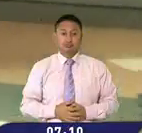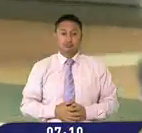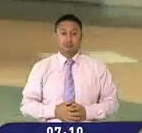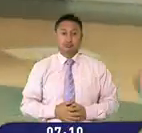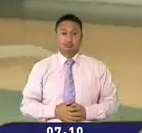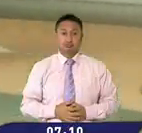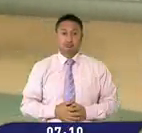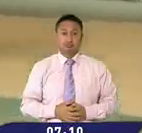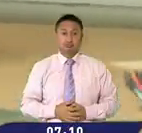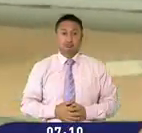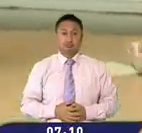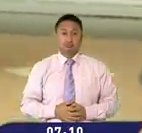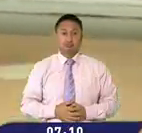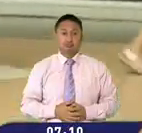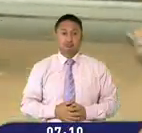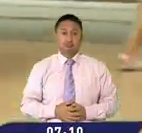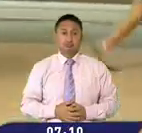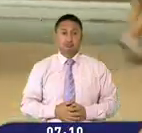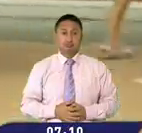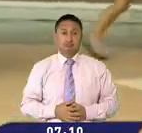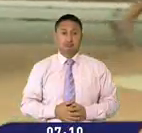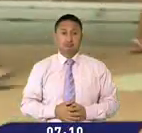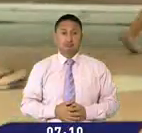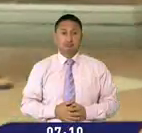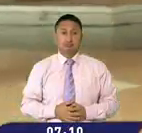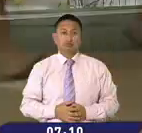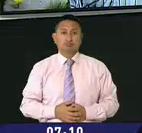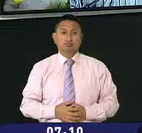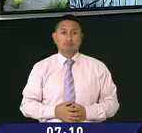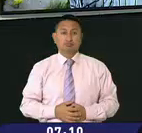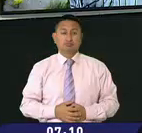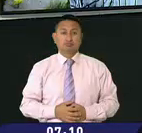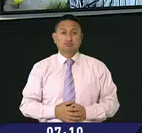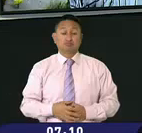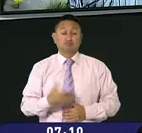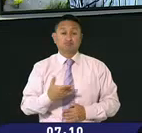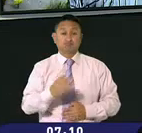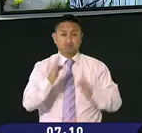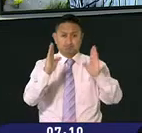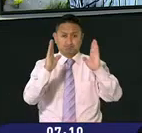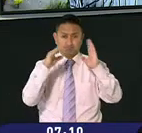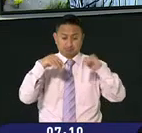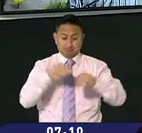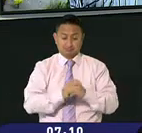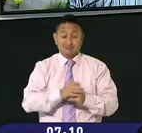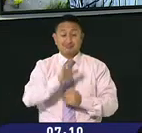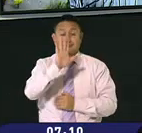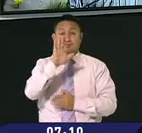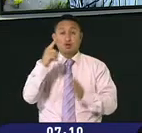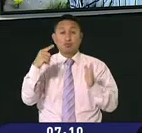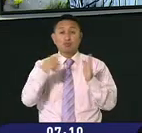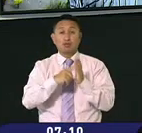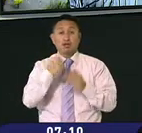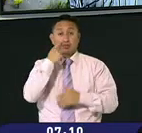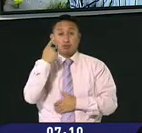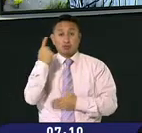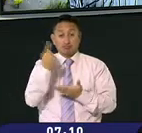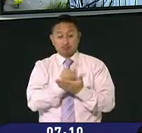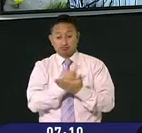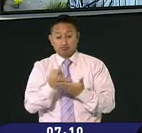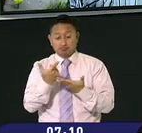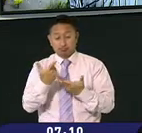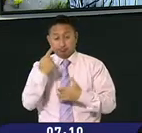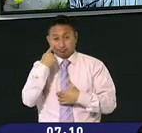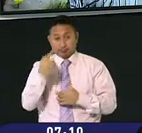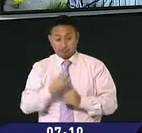informó Jorge Escobar. Y escuche bien, cerca de 5.000 pruebas semanales para la detención del COVID-19 se realizan en